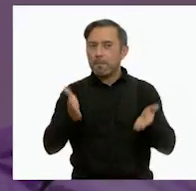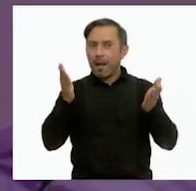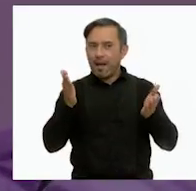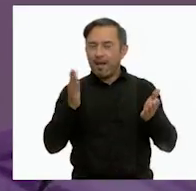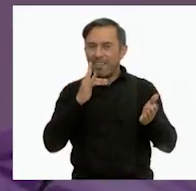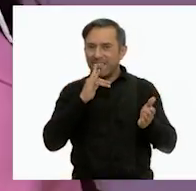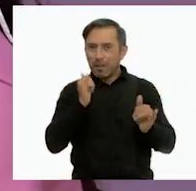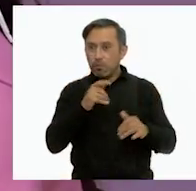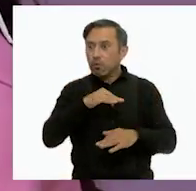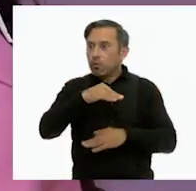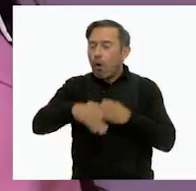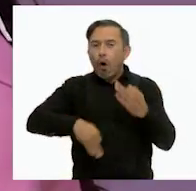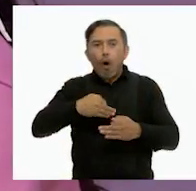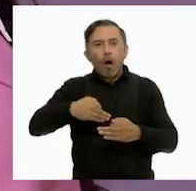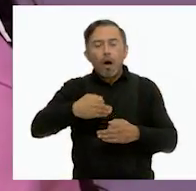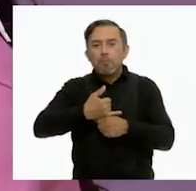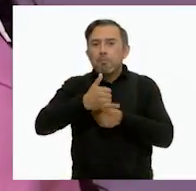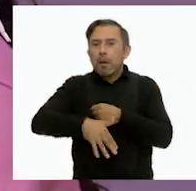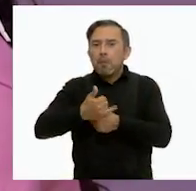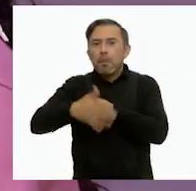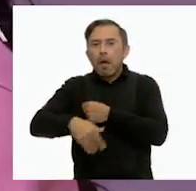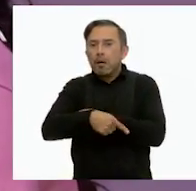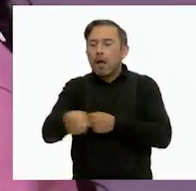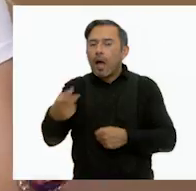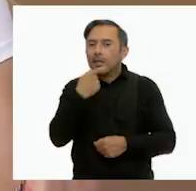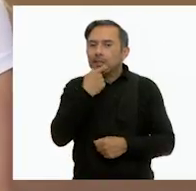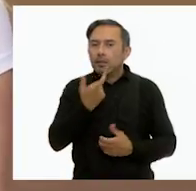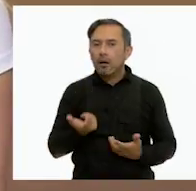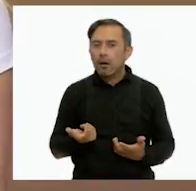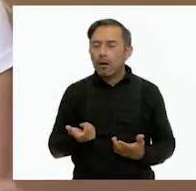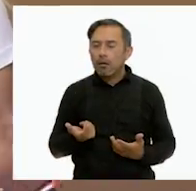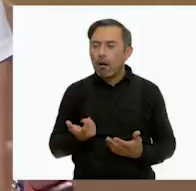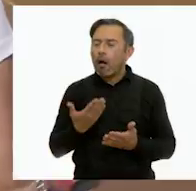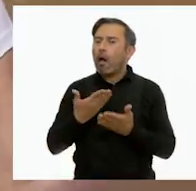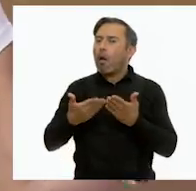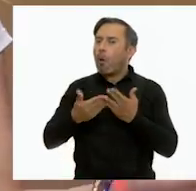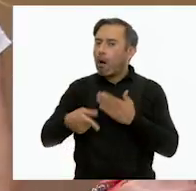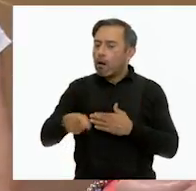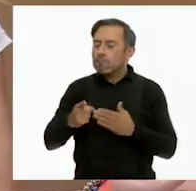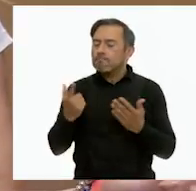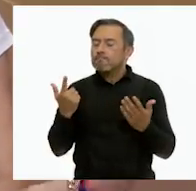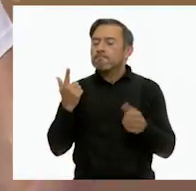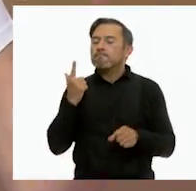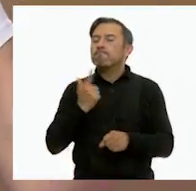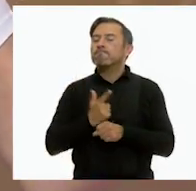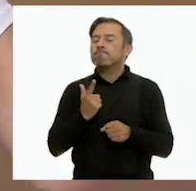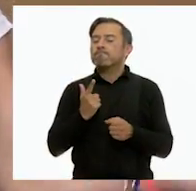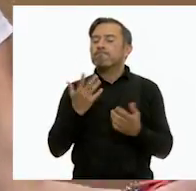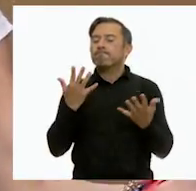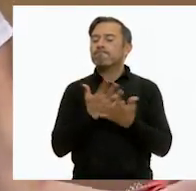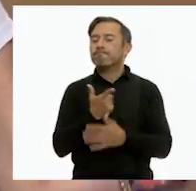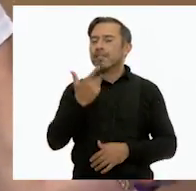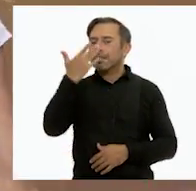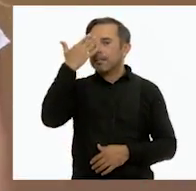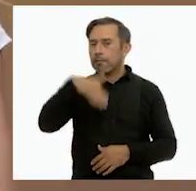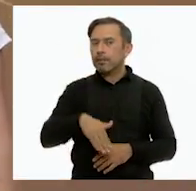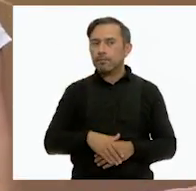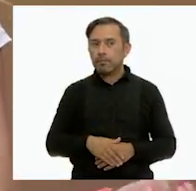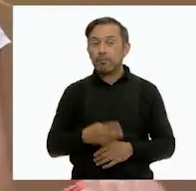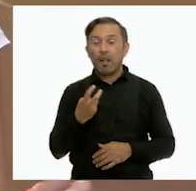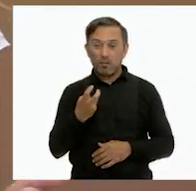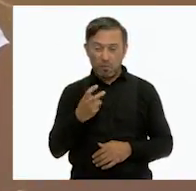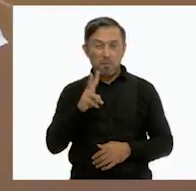la galleta. Ahora que ya saben cómo se sienten, porque esto es algo que normalmente